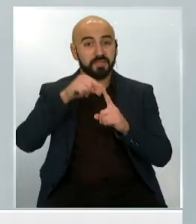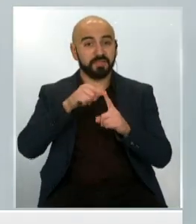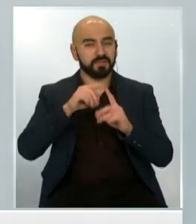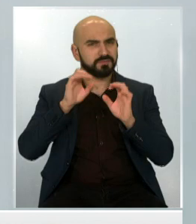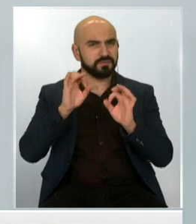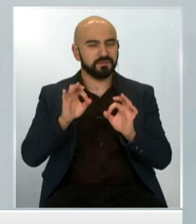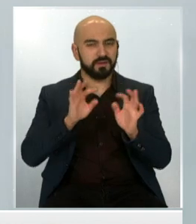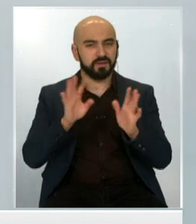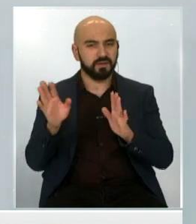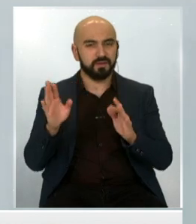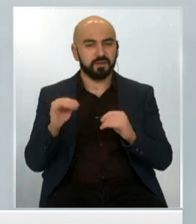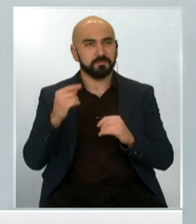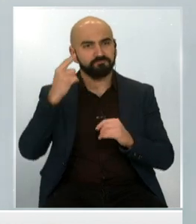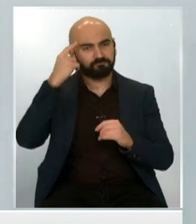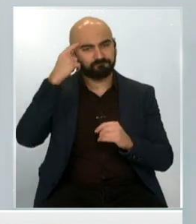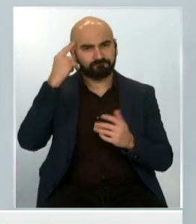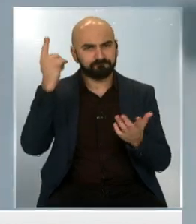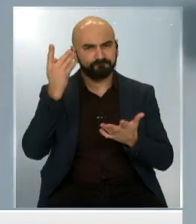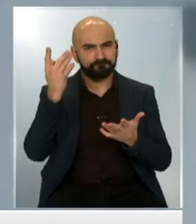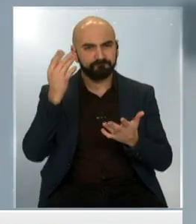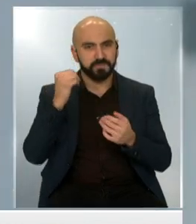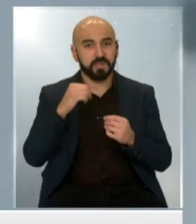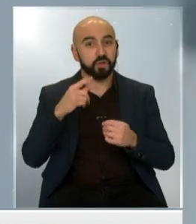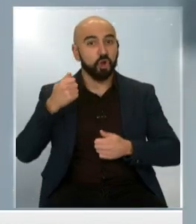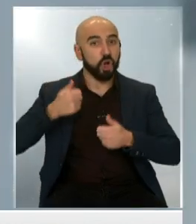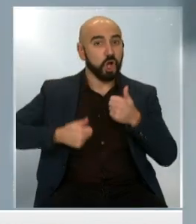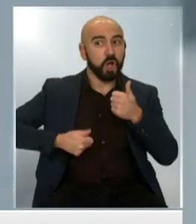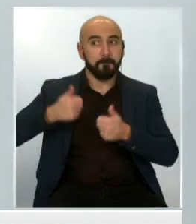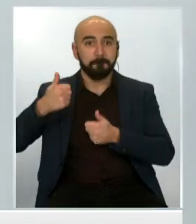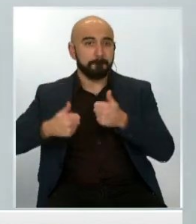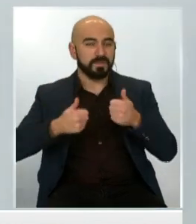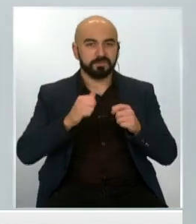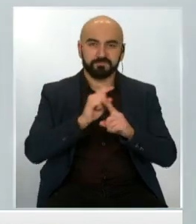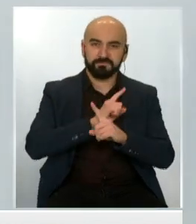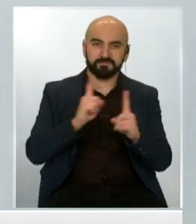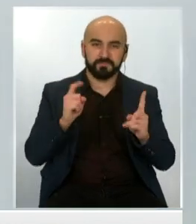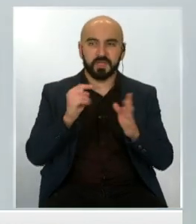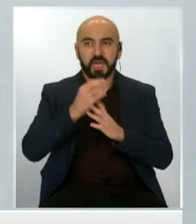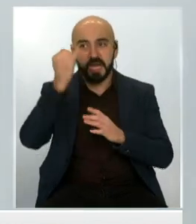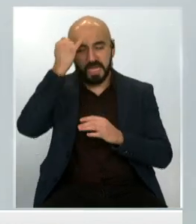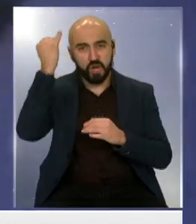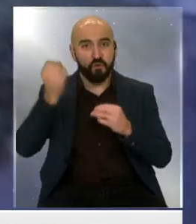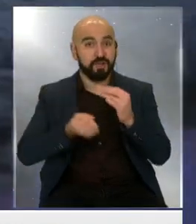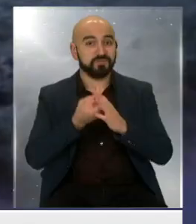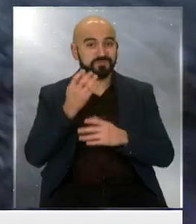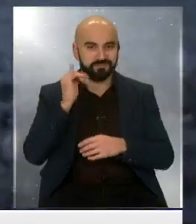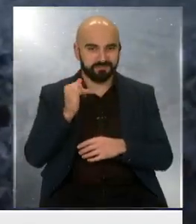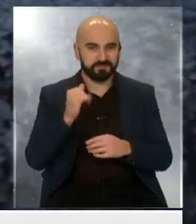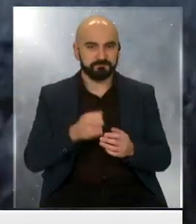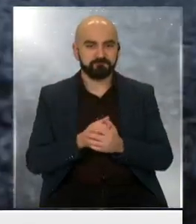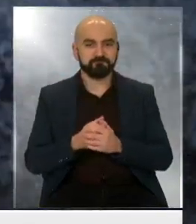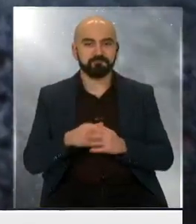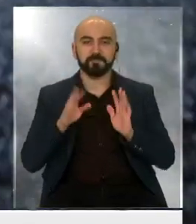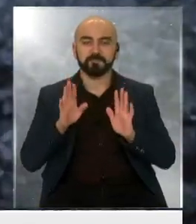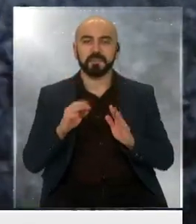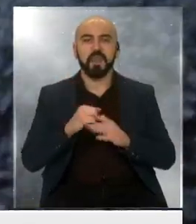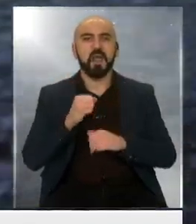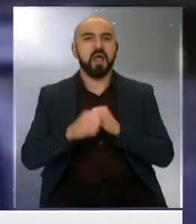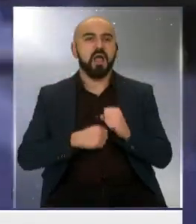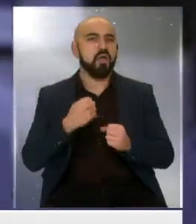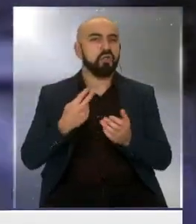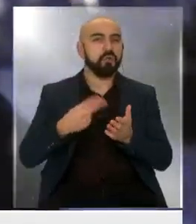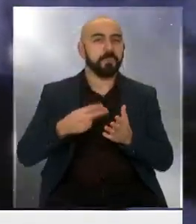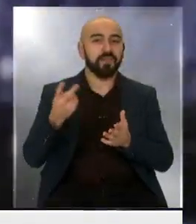que está en nuestro pensamiento, no es competencia, sino que innovación. Atrás parece quedar ese 2012